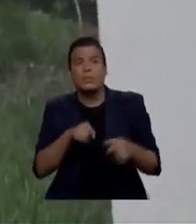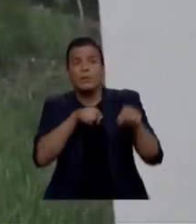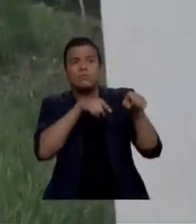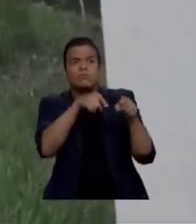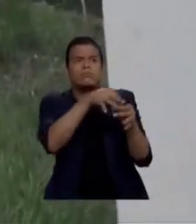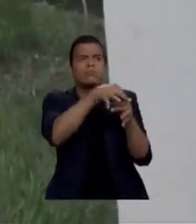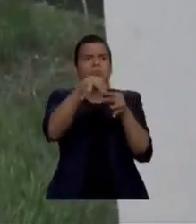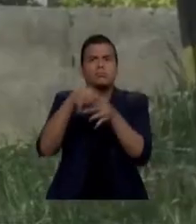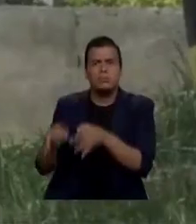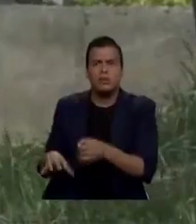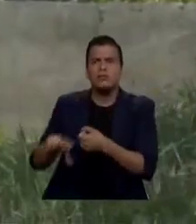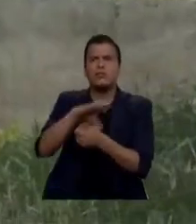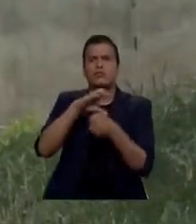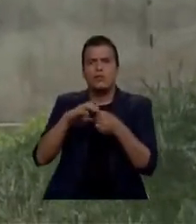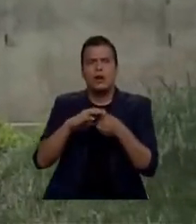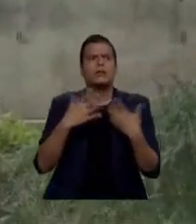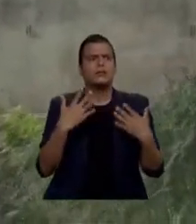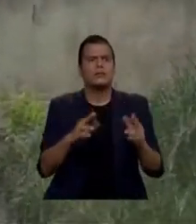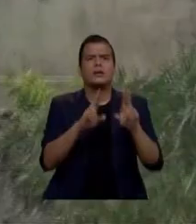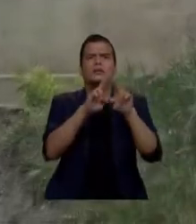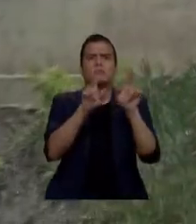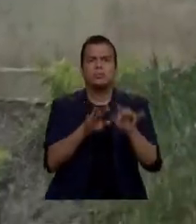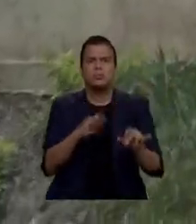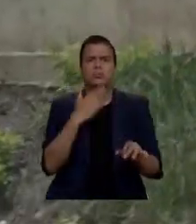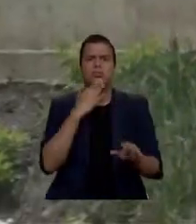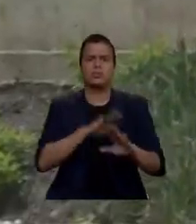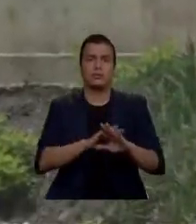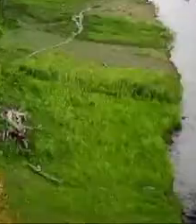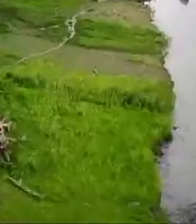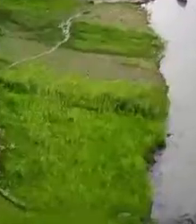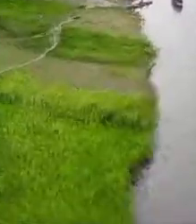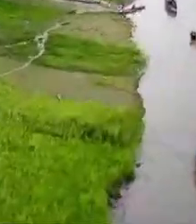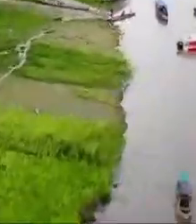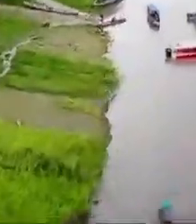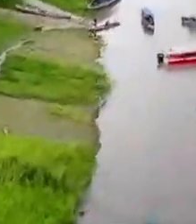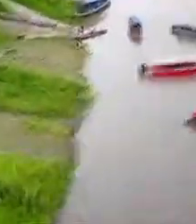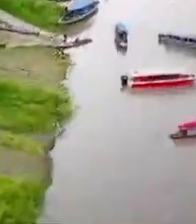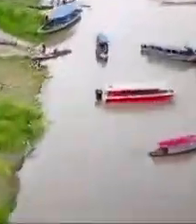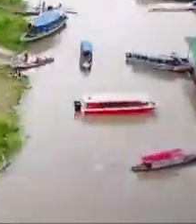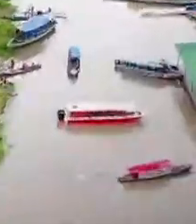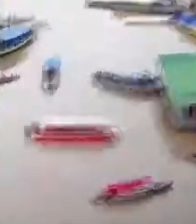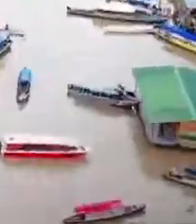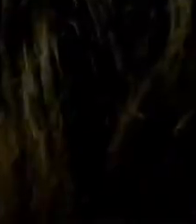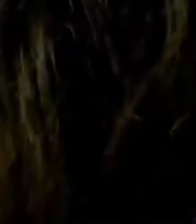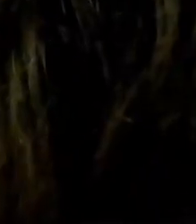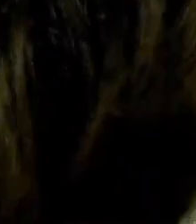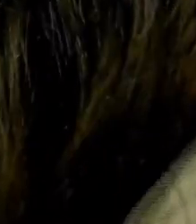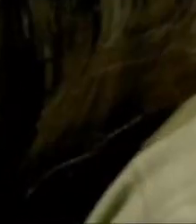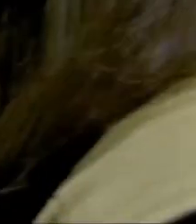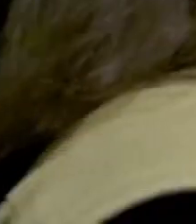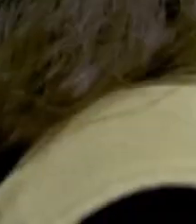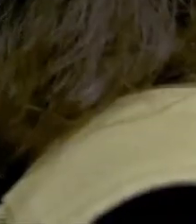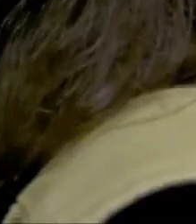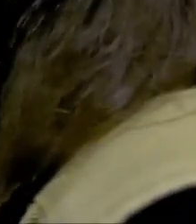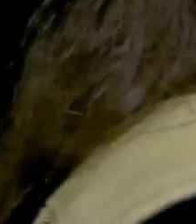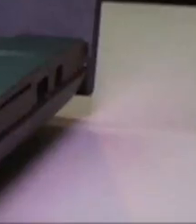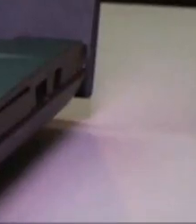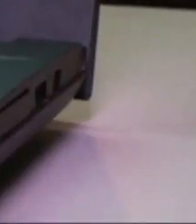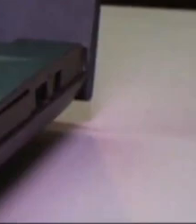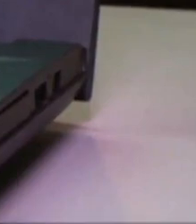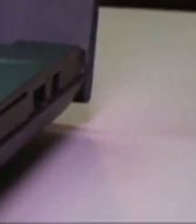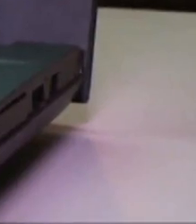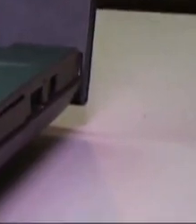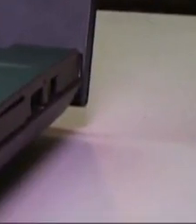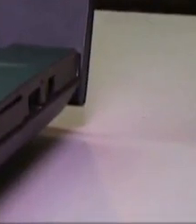y a zonas rurales parte de estos proyectos que son los rurales tienen que ver con proyectos en los que